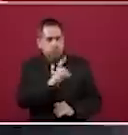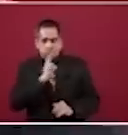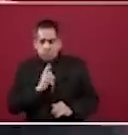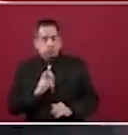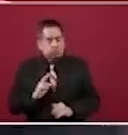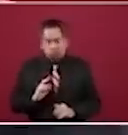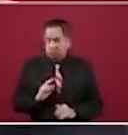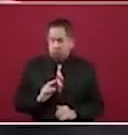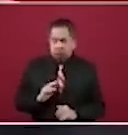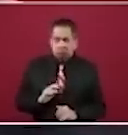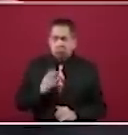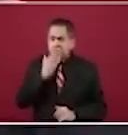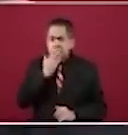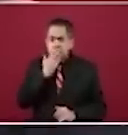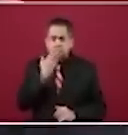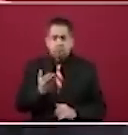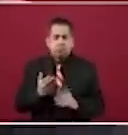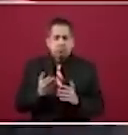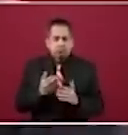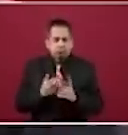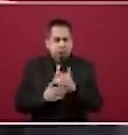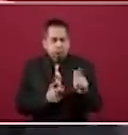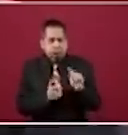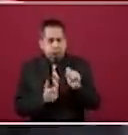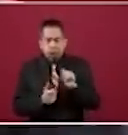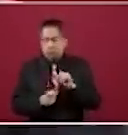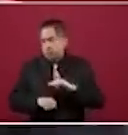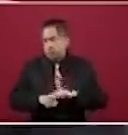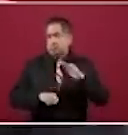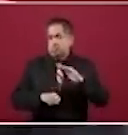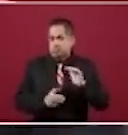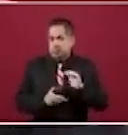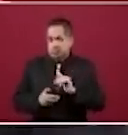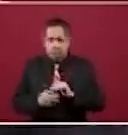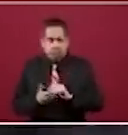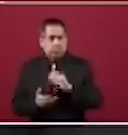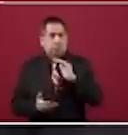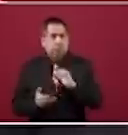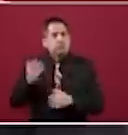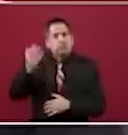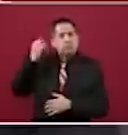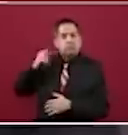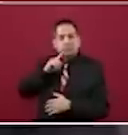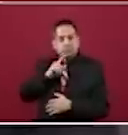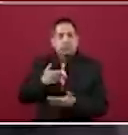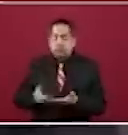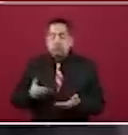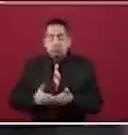tengo es que estamos recaudando más que lo que se hacía